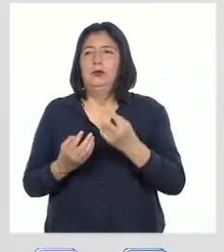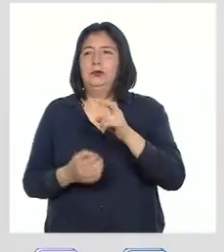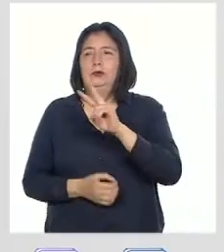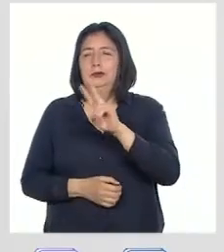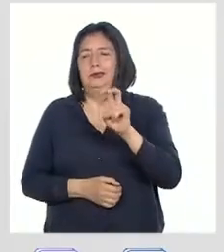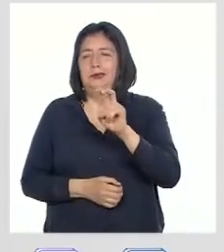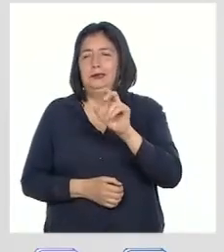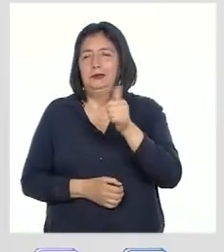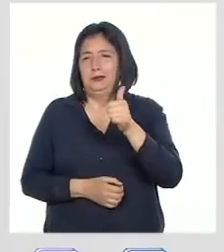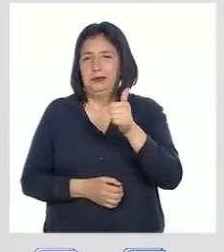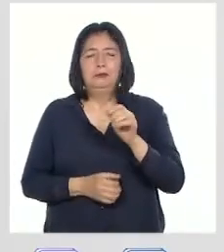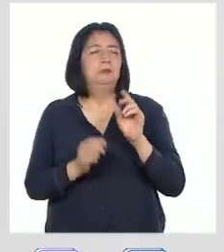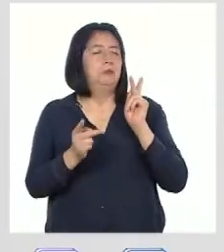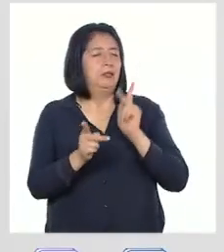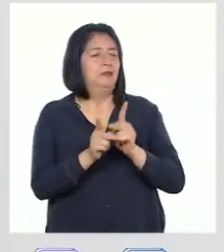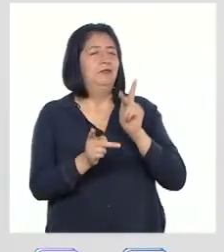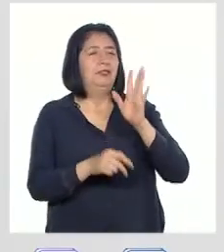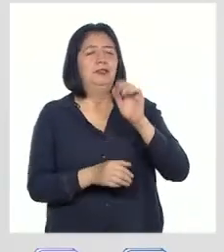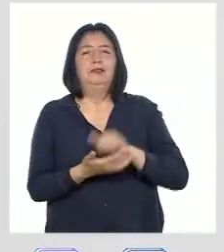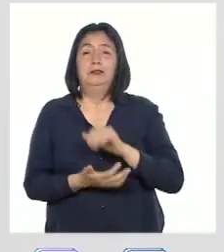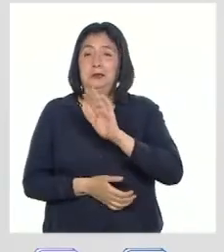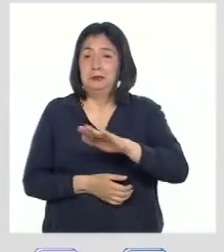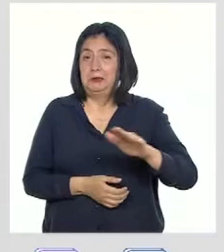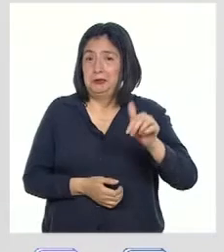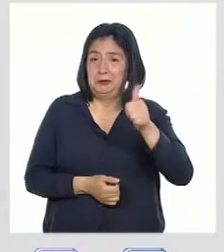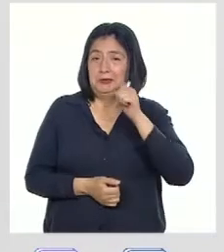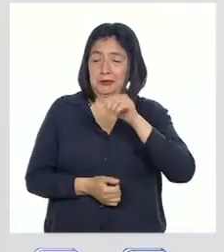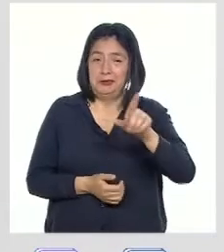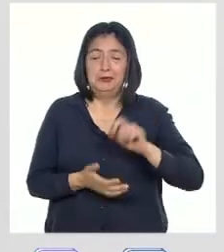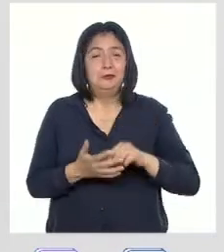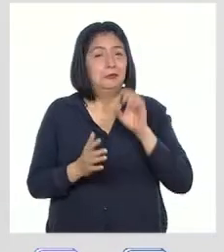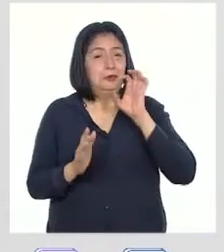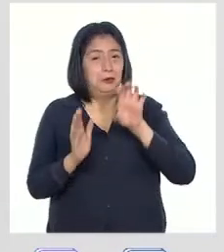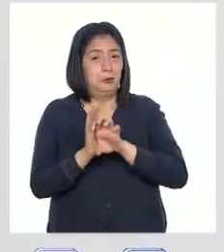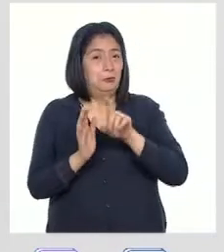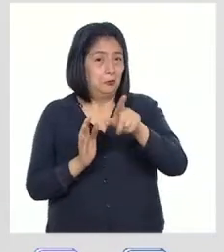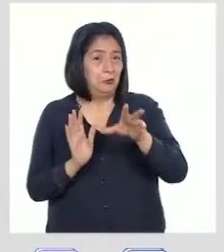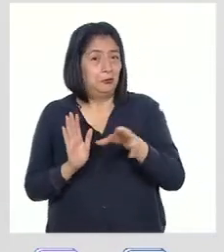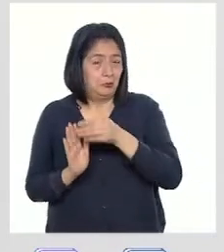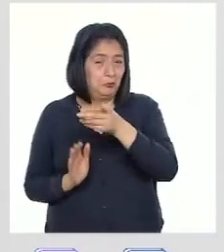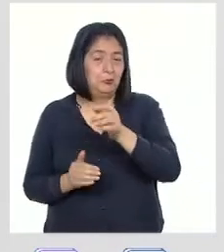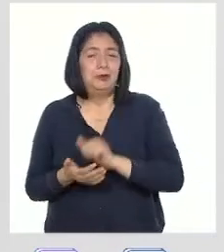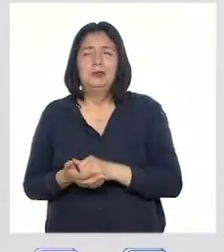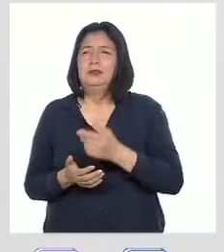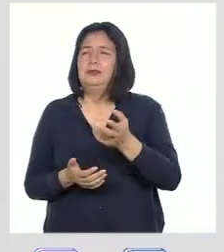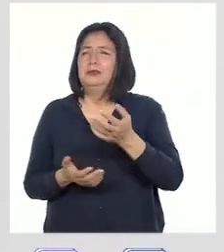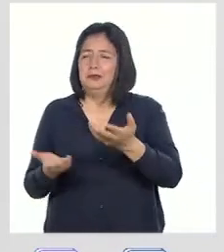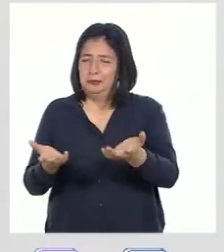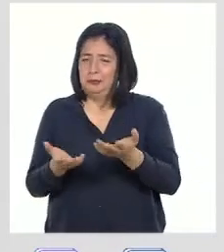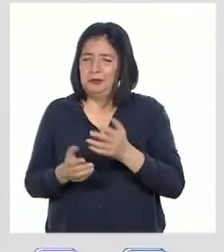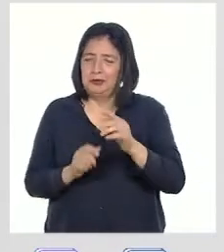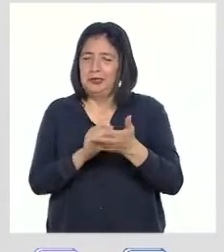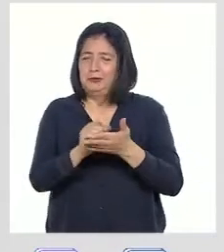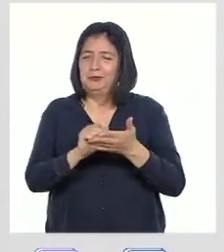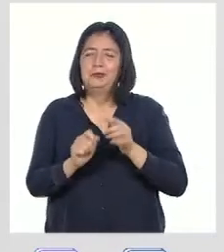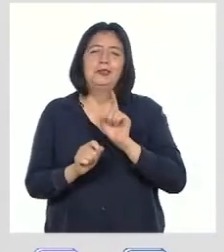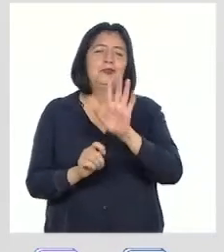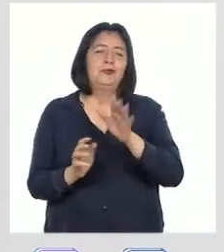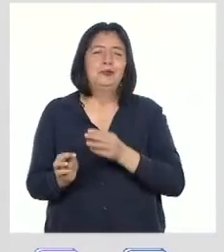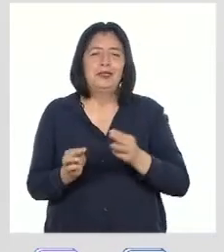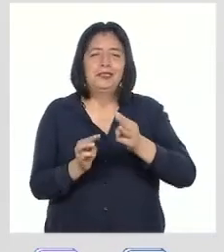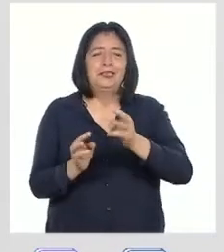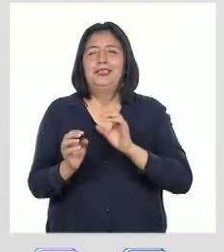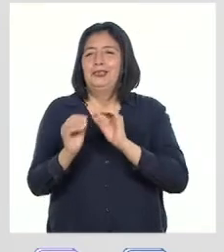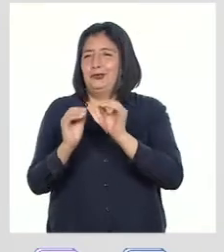210. ¡Perfecto! Ahora, chicas y chicos, siguiendo el ejemplo, Patricia, los invito a anotar su estrategia.